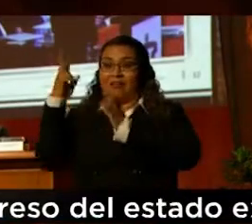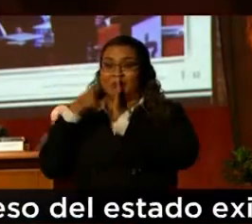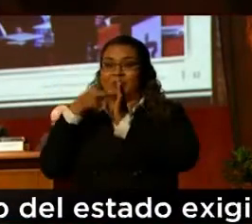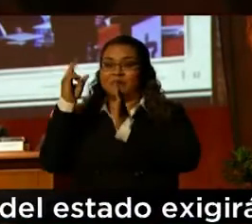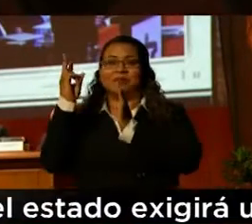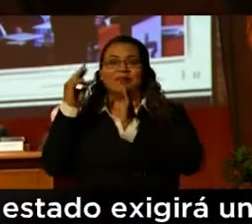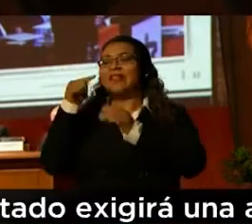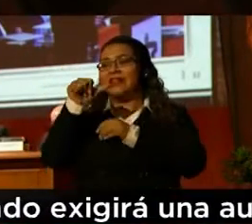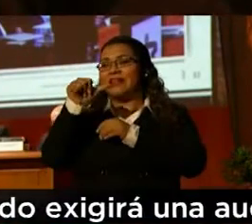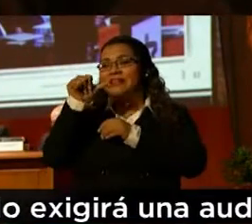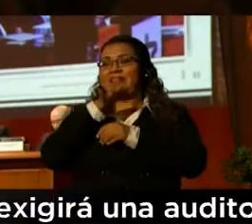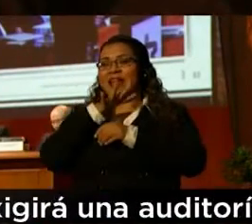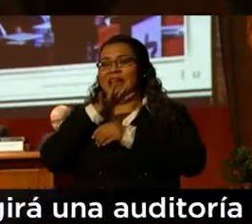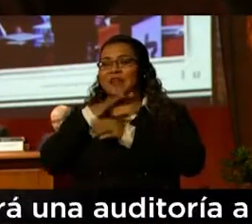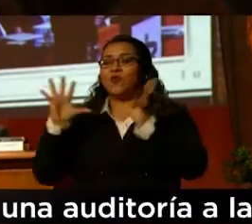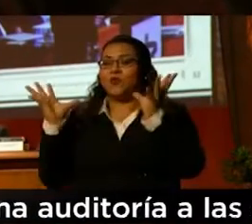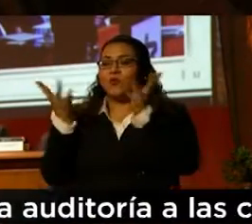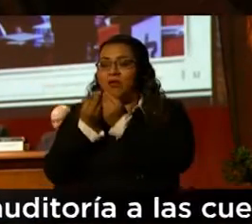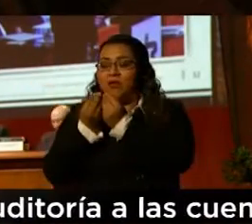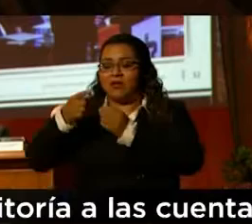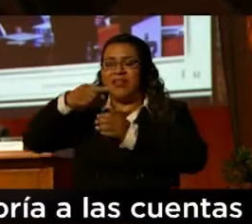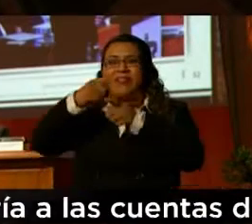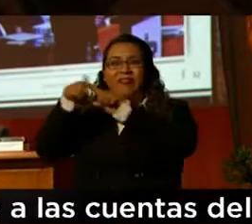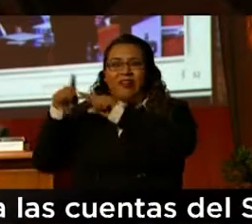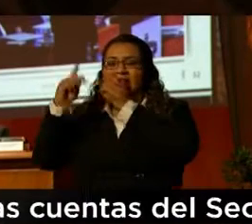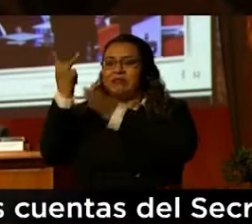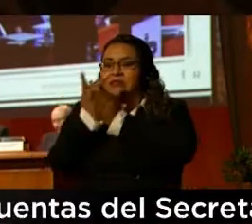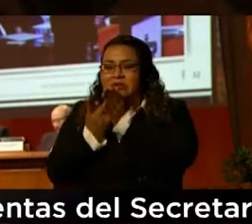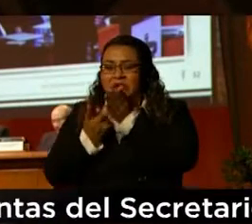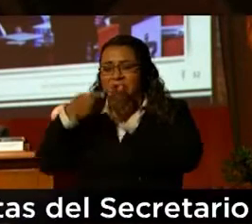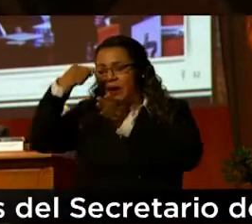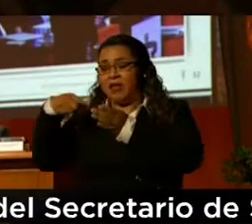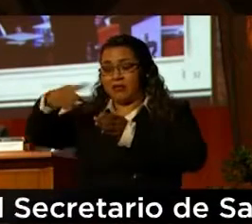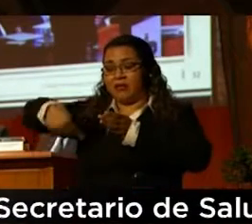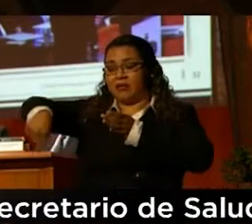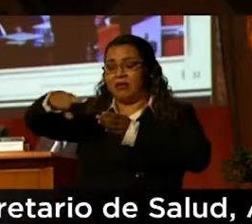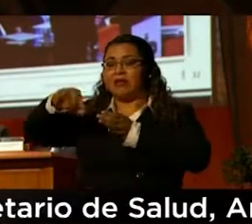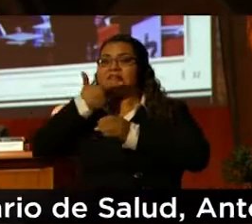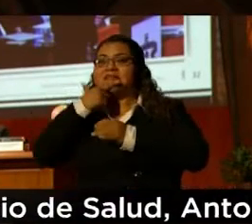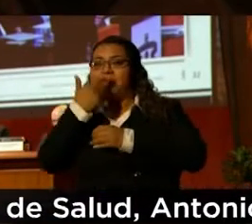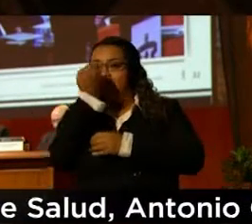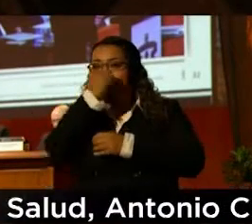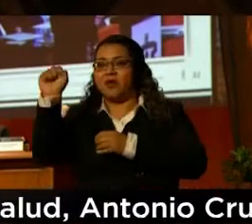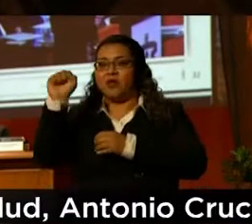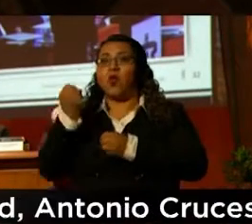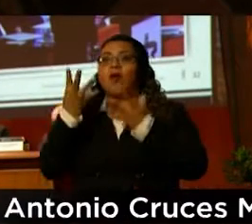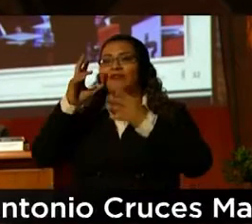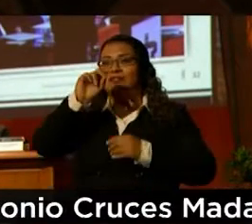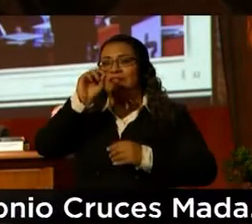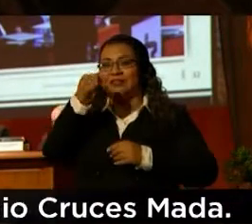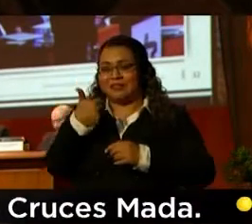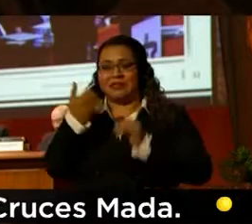Universidad de Guadalajara tiene 34 programas con acreditación internacional. 11 programas de